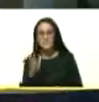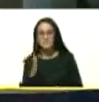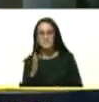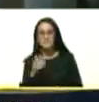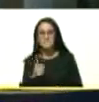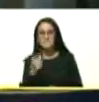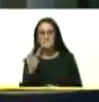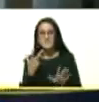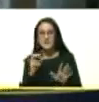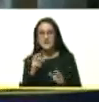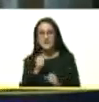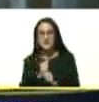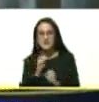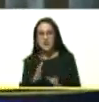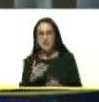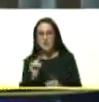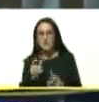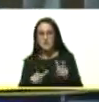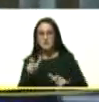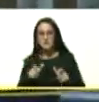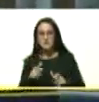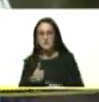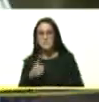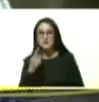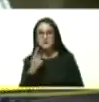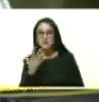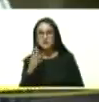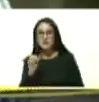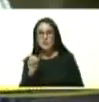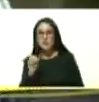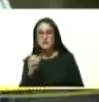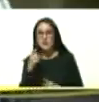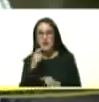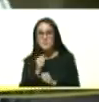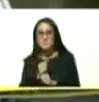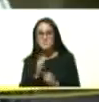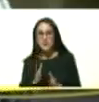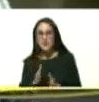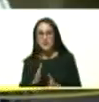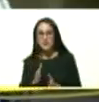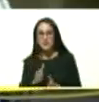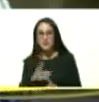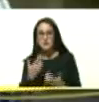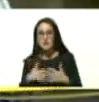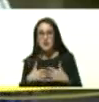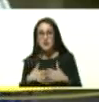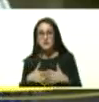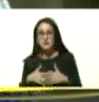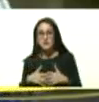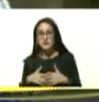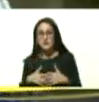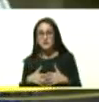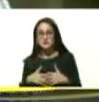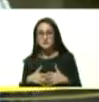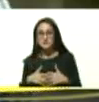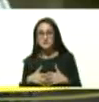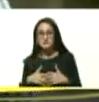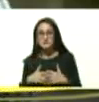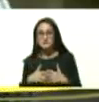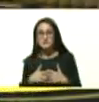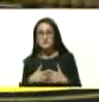más de 70 trabajadores, más de 150 empleos indirectos. Esto es una fábrica que, por supuesto, bueno, aquí se encuentra